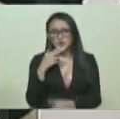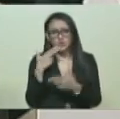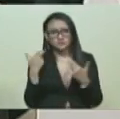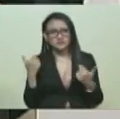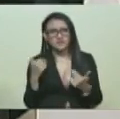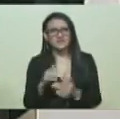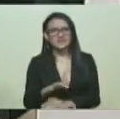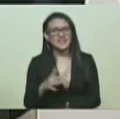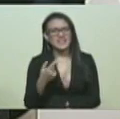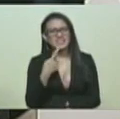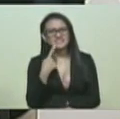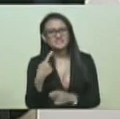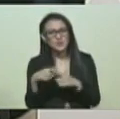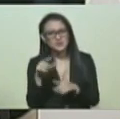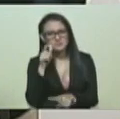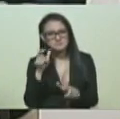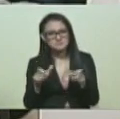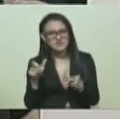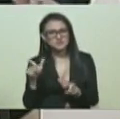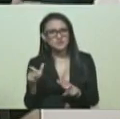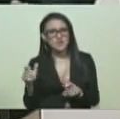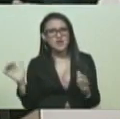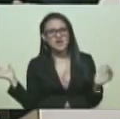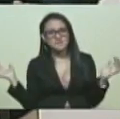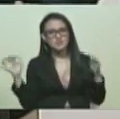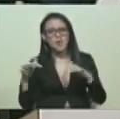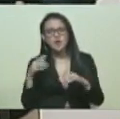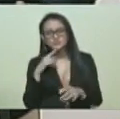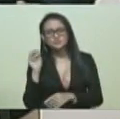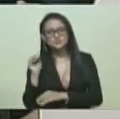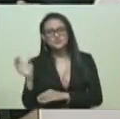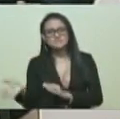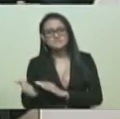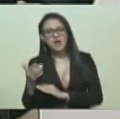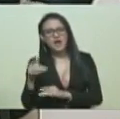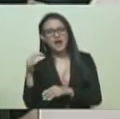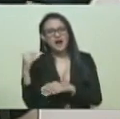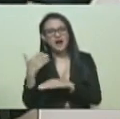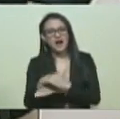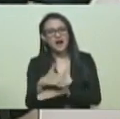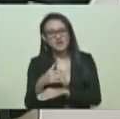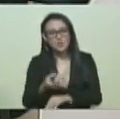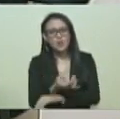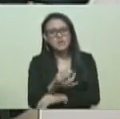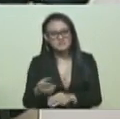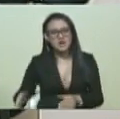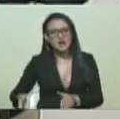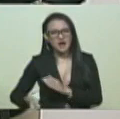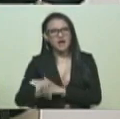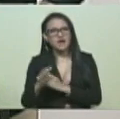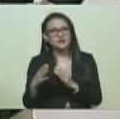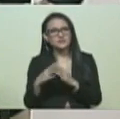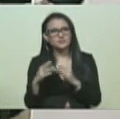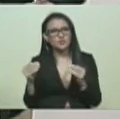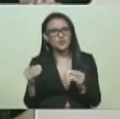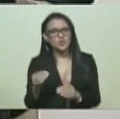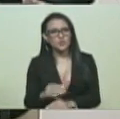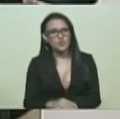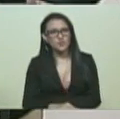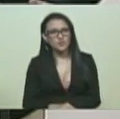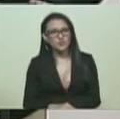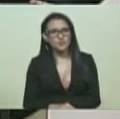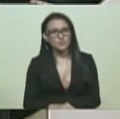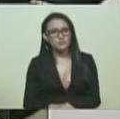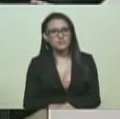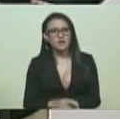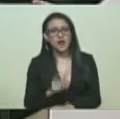dirigentes que convocaron a la calle, a la violencia, a la guarimba, y que sembraron de